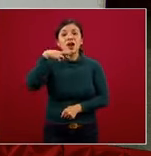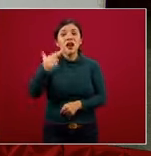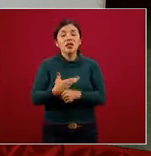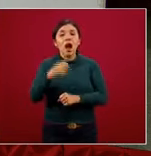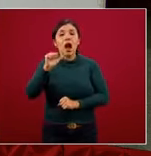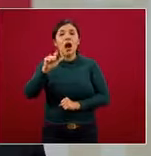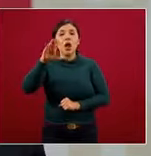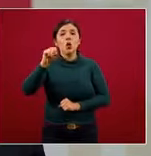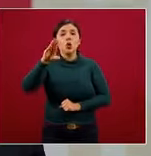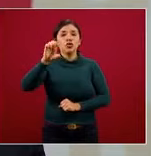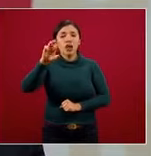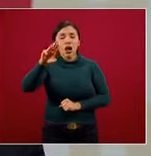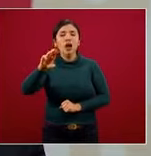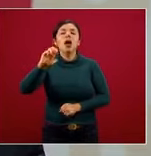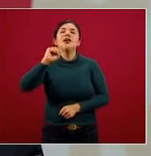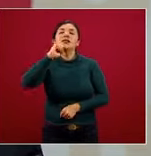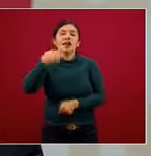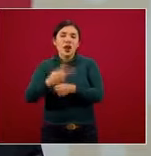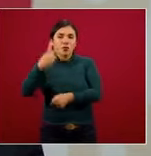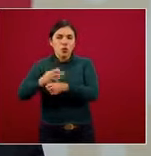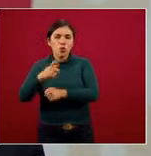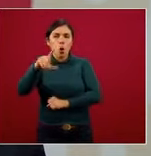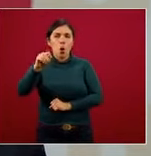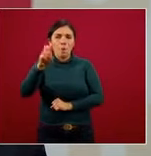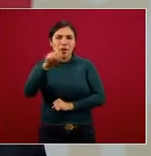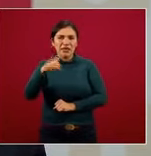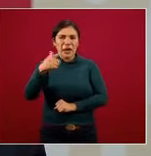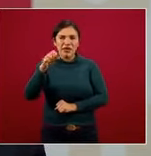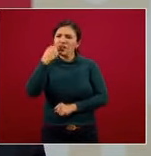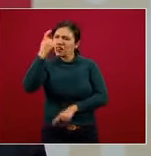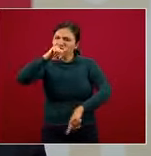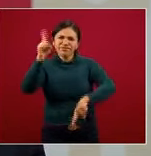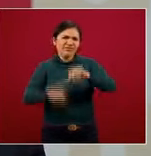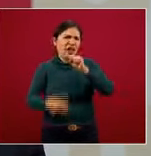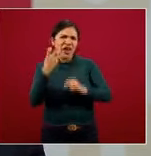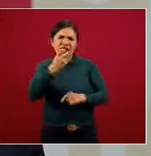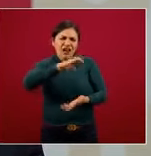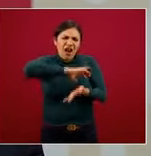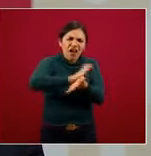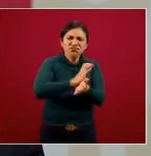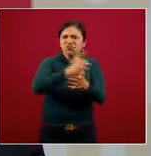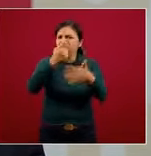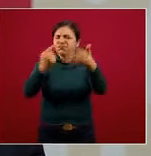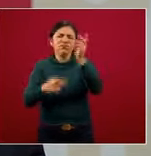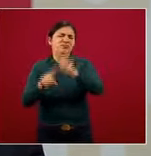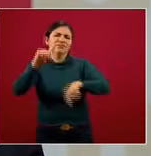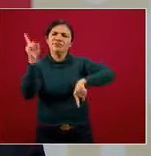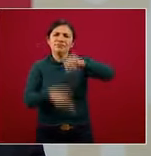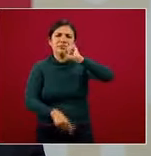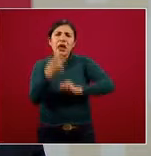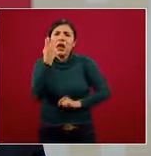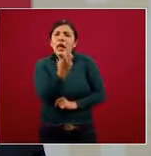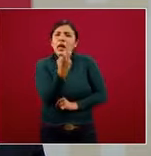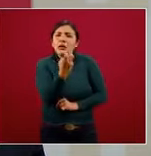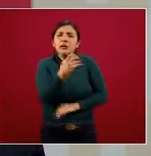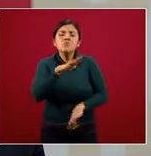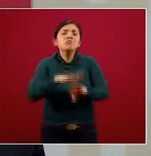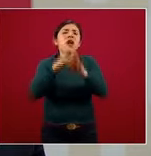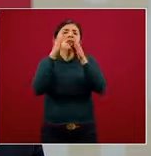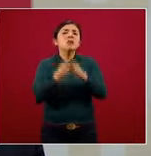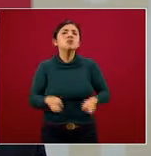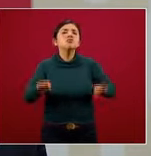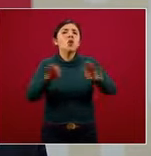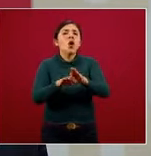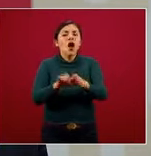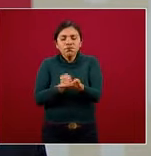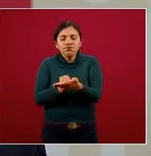secretario Alcocer y el subsecretario López-Gatell de eliminar, porque son definitivamente uno de los más